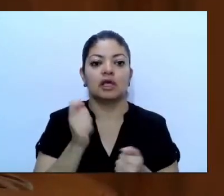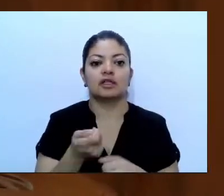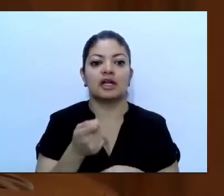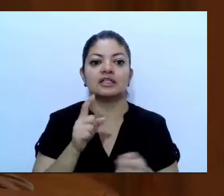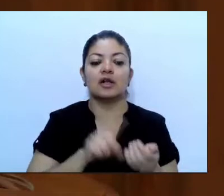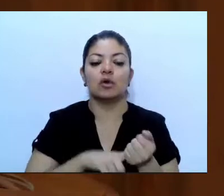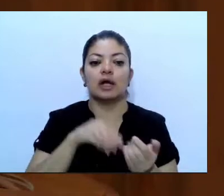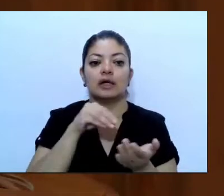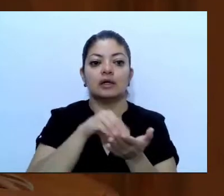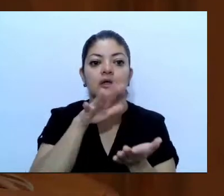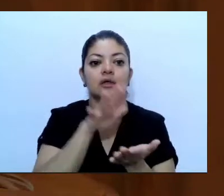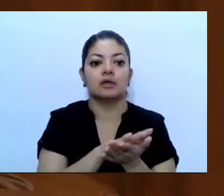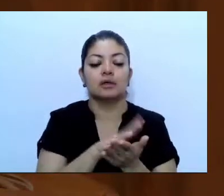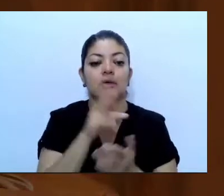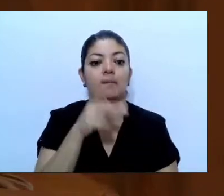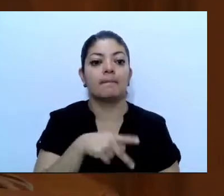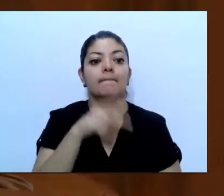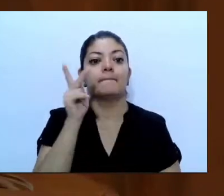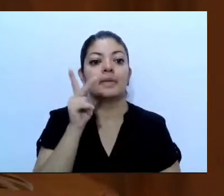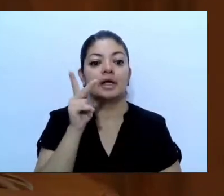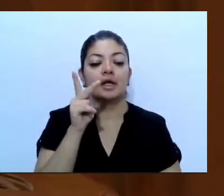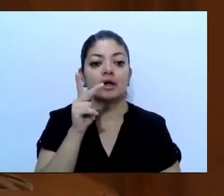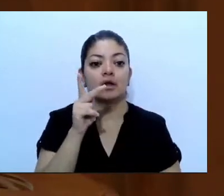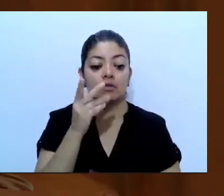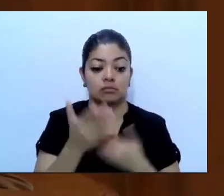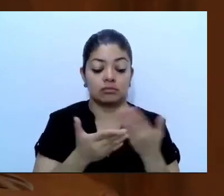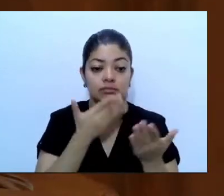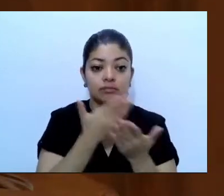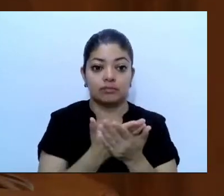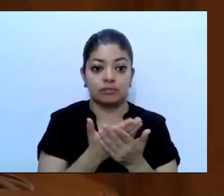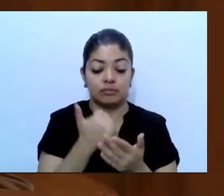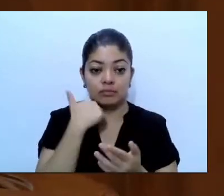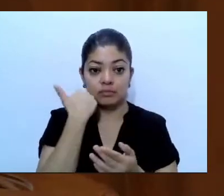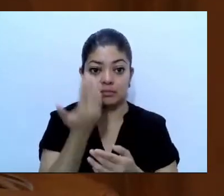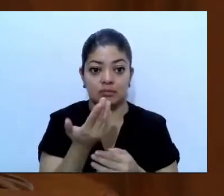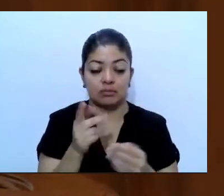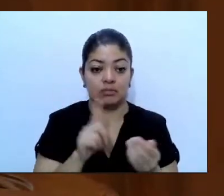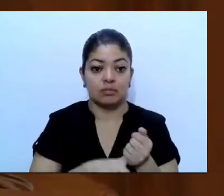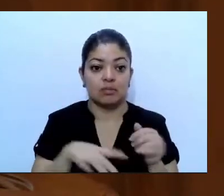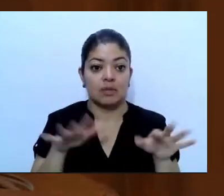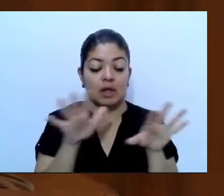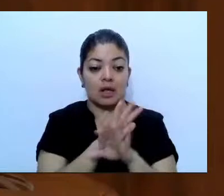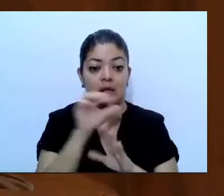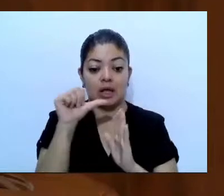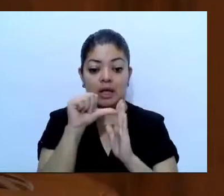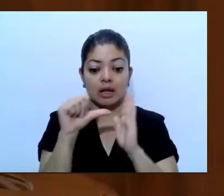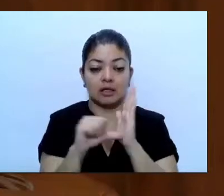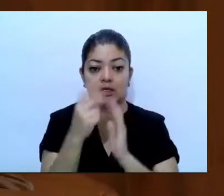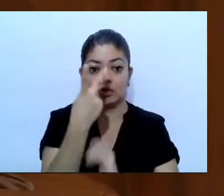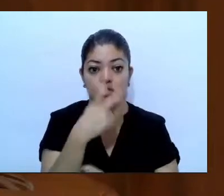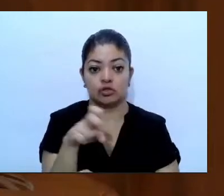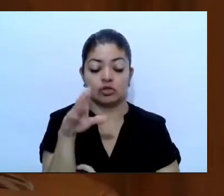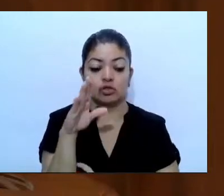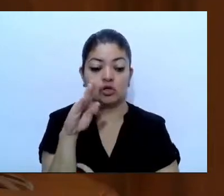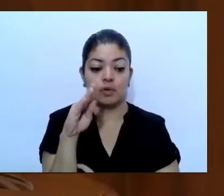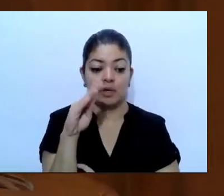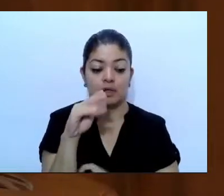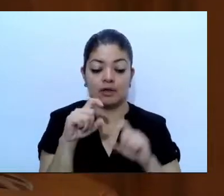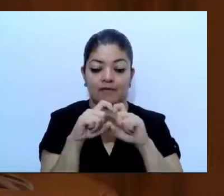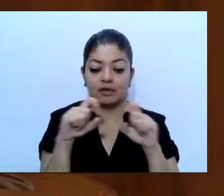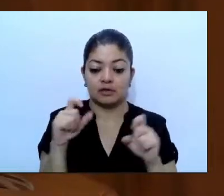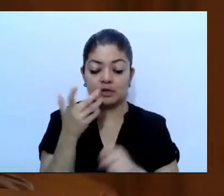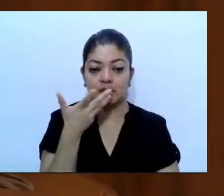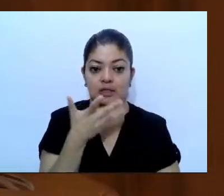decreto. Primero, iniciativa con proyecto de decreto por el que se reforma el artículo 290, fracción